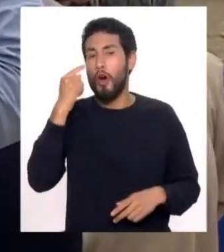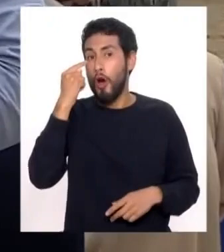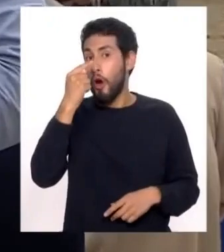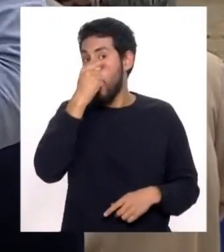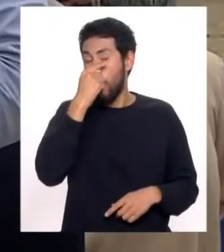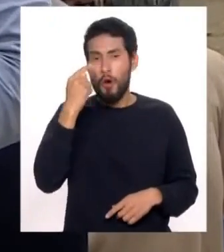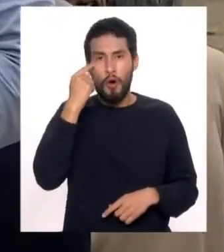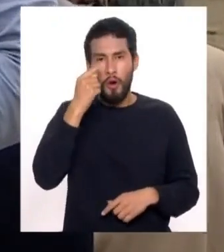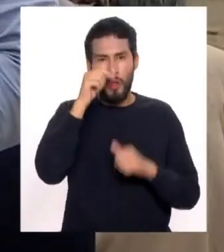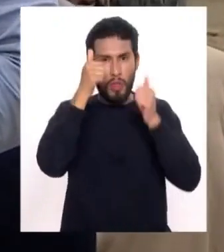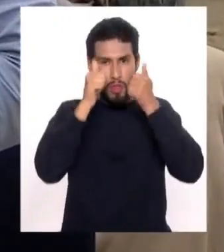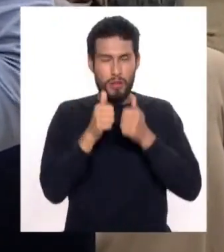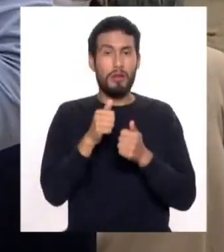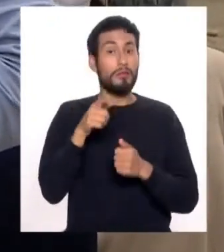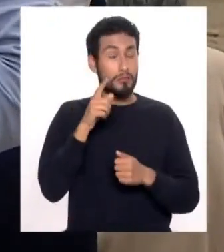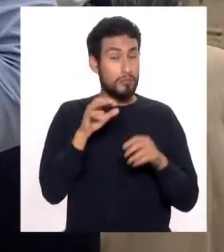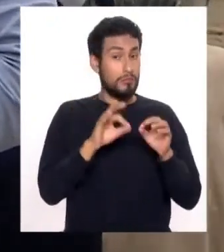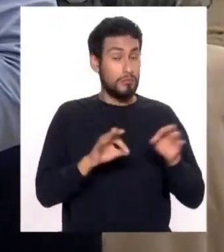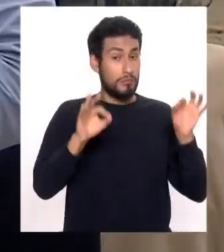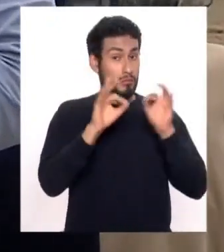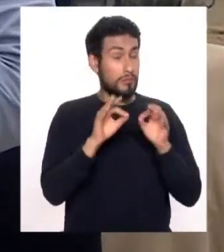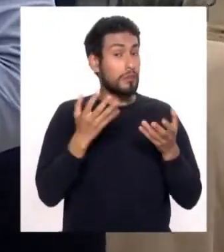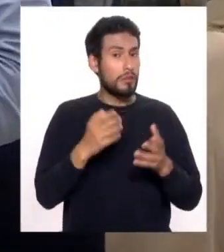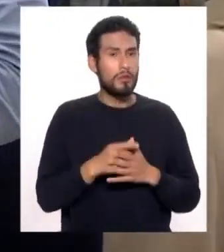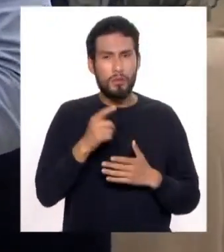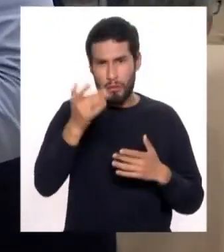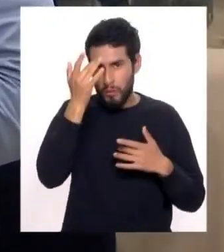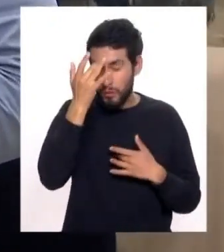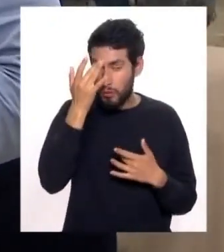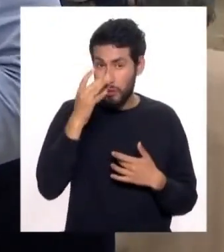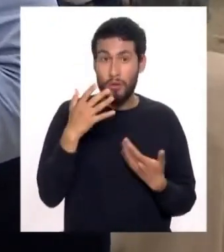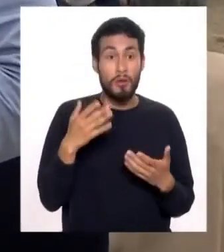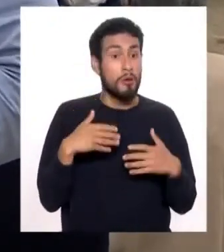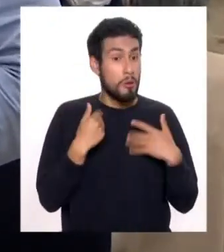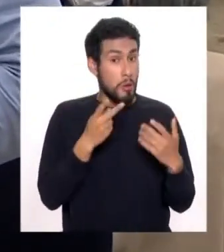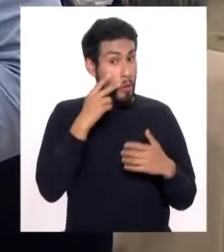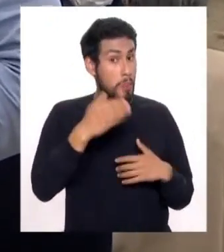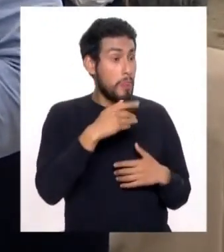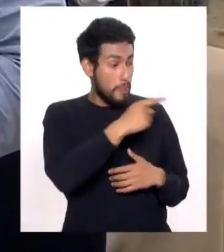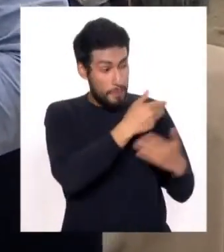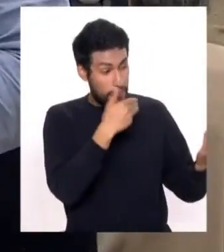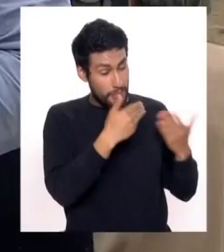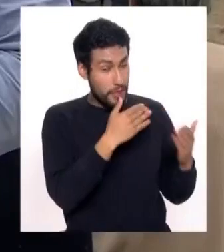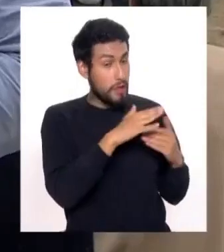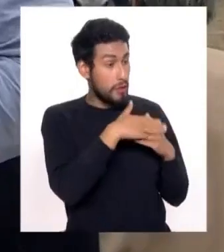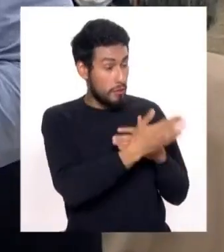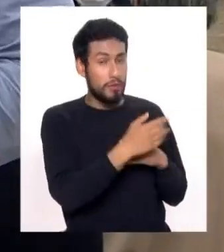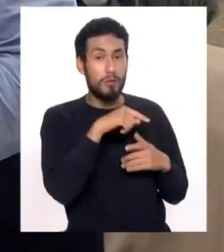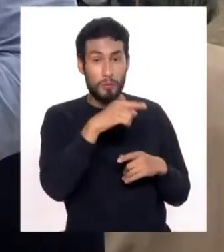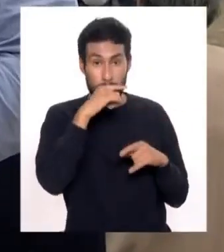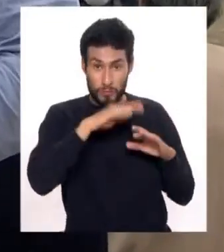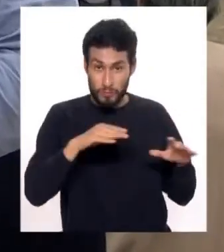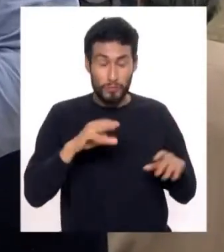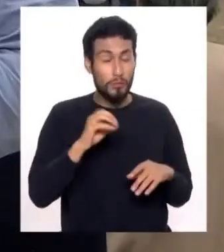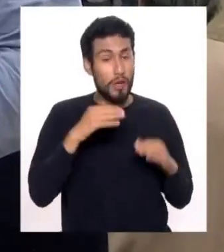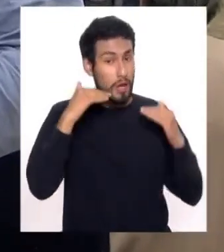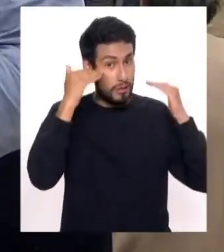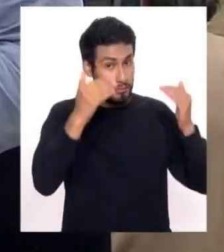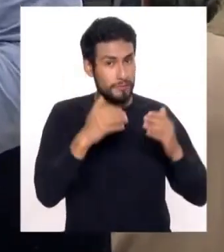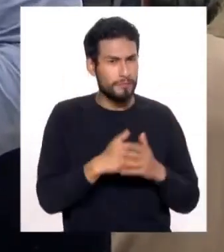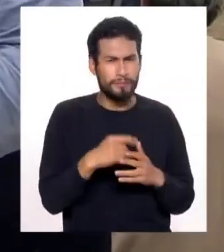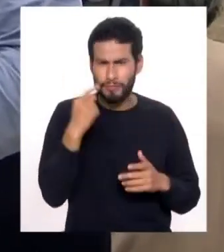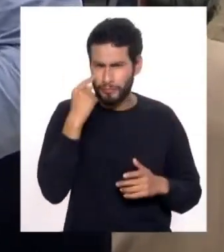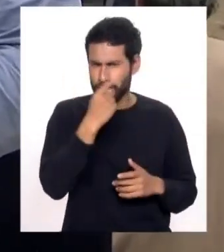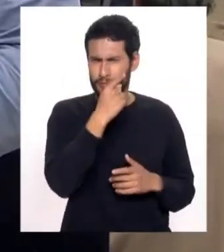oftalmología. Es importantísimo también abordar estas patologías que pueden ser muy frecuentes, usted me lo va a mencionar, tanto en niños como en adultos. La